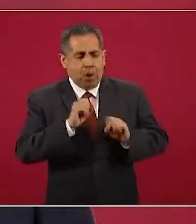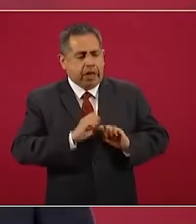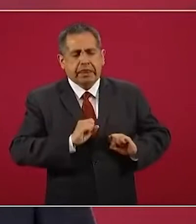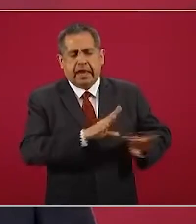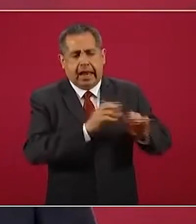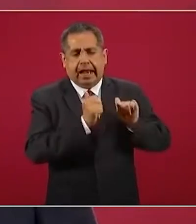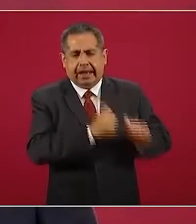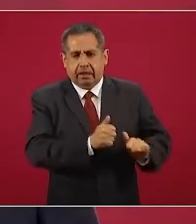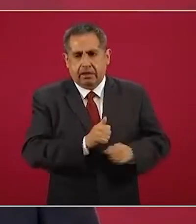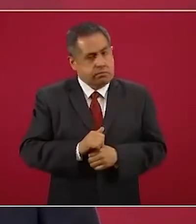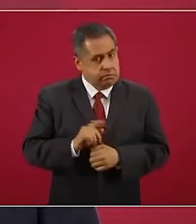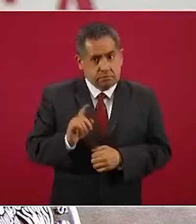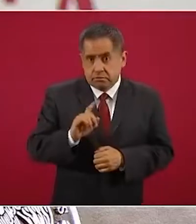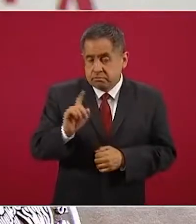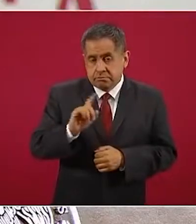escrituren o se les